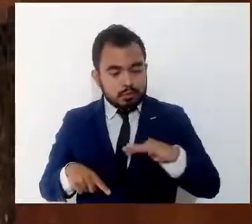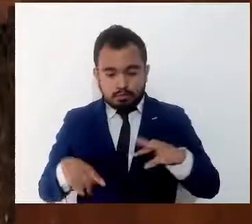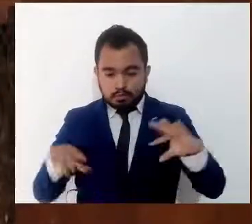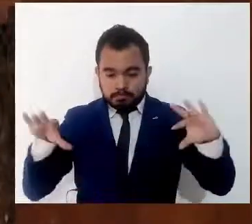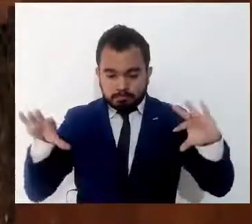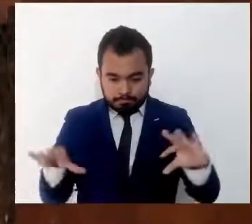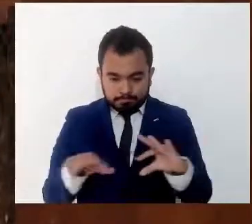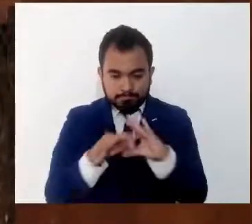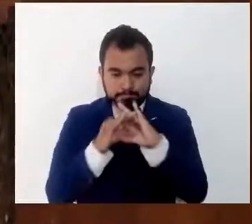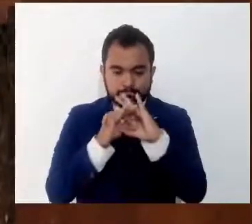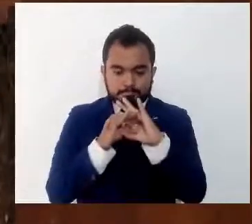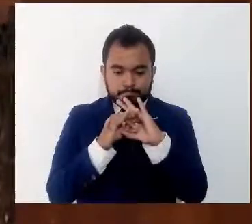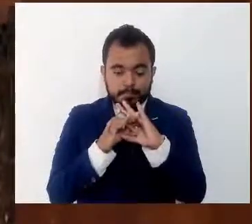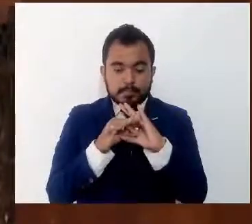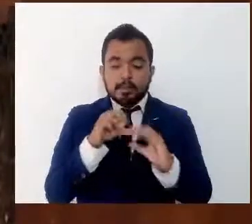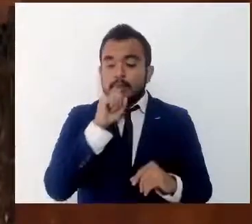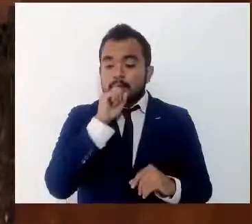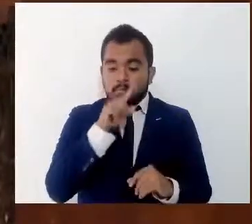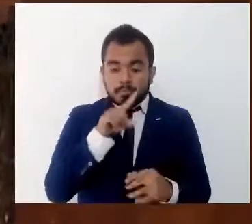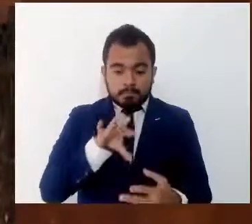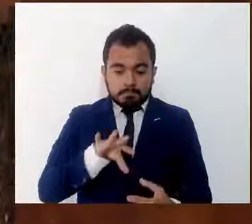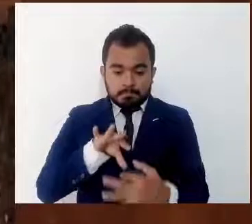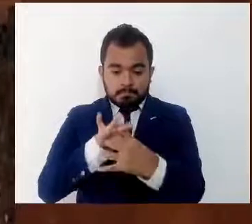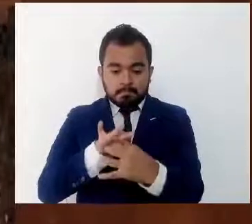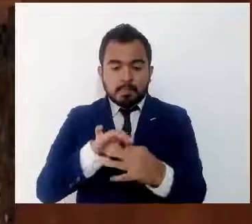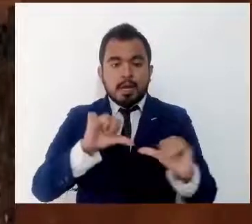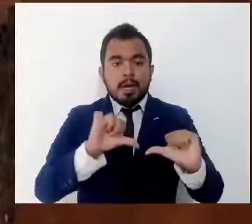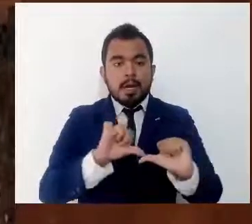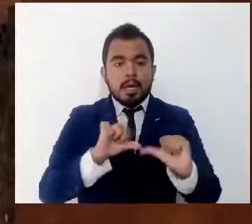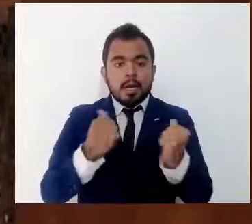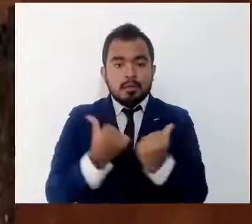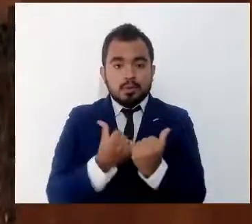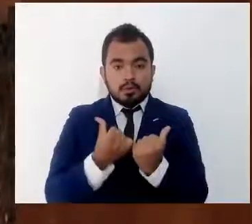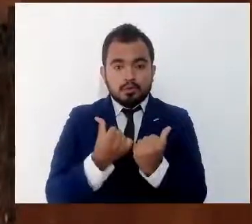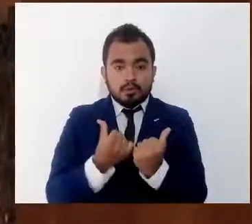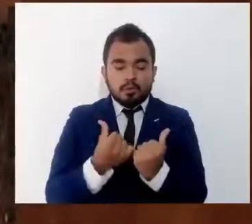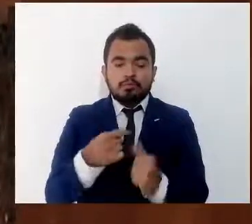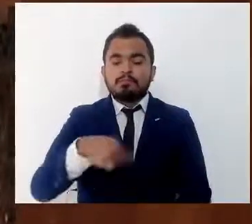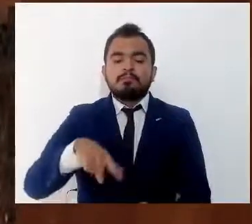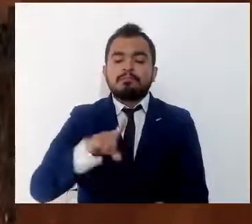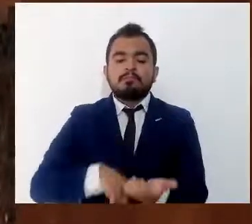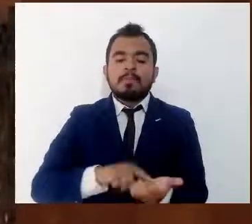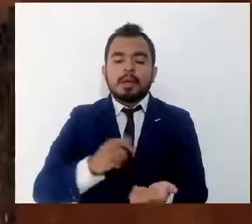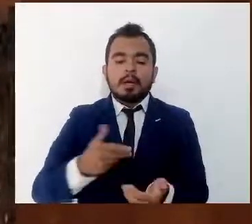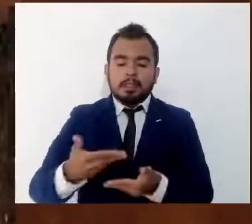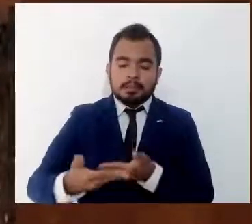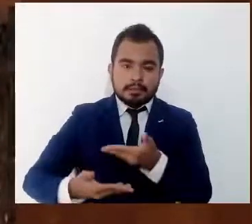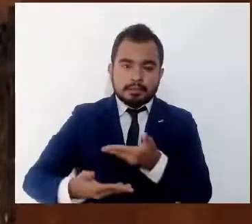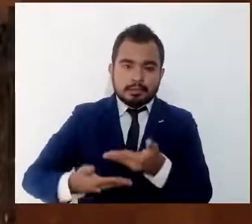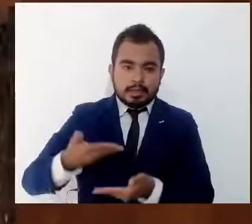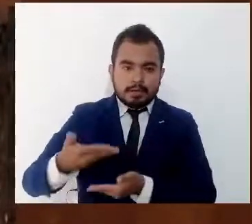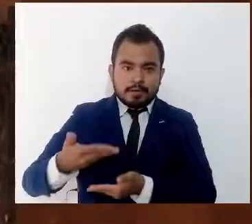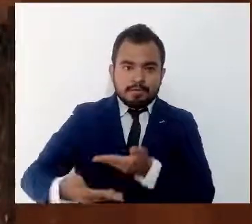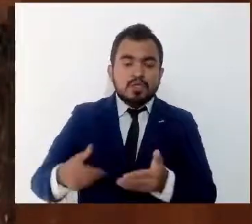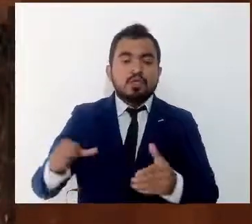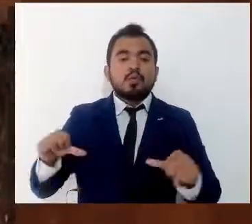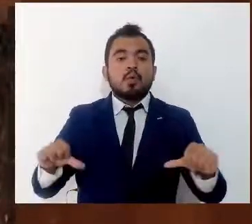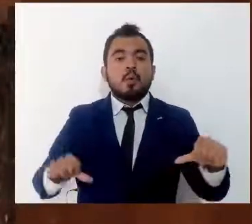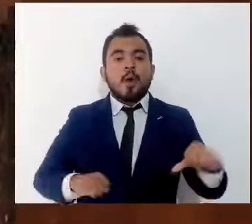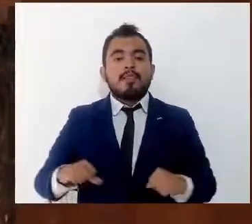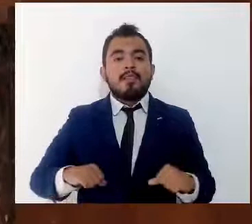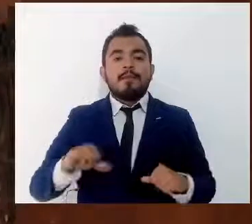sociedad civil que forman parte de los prestadores de servicios y actividades turísticas y los consejos